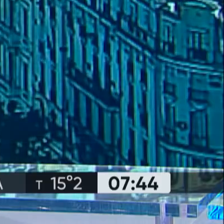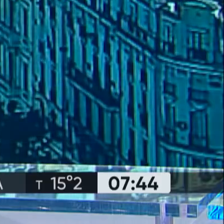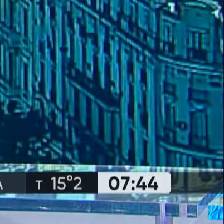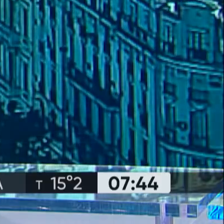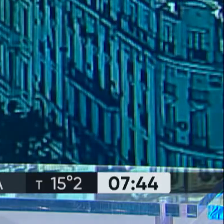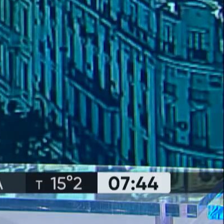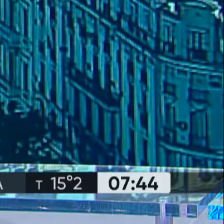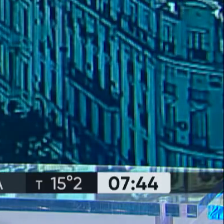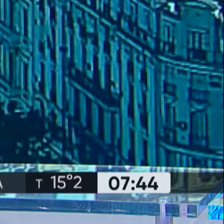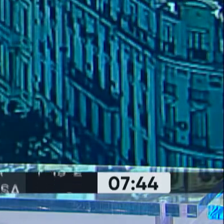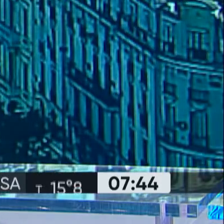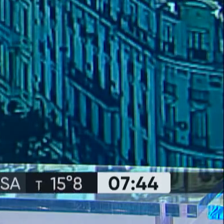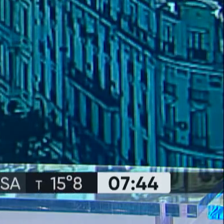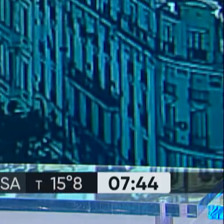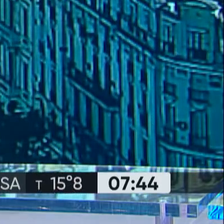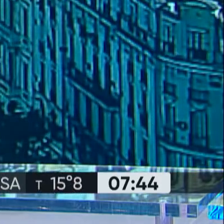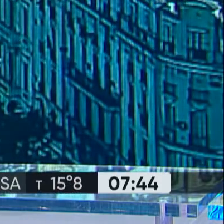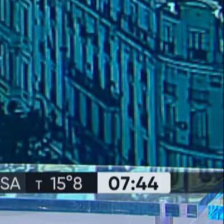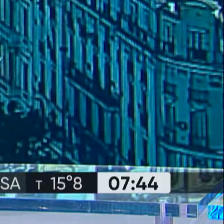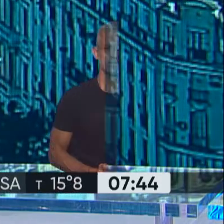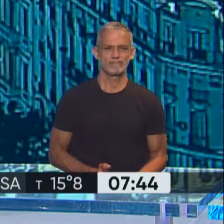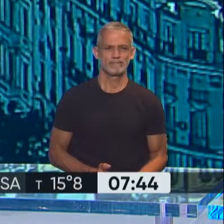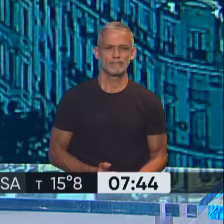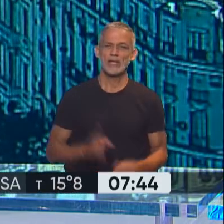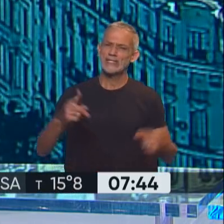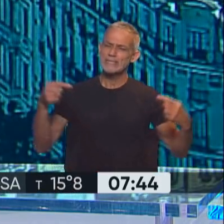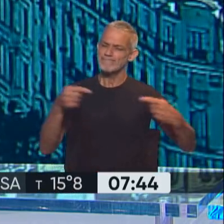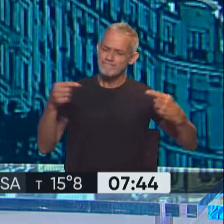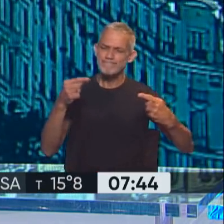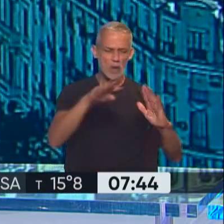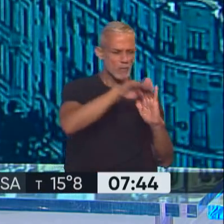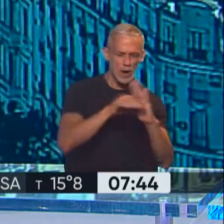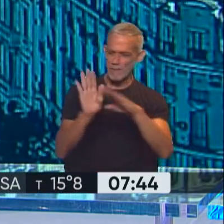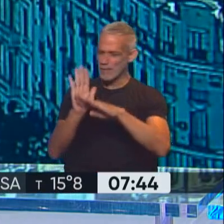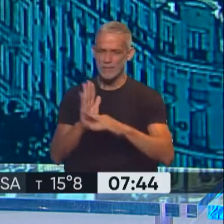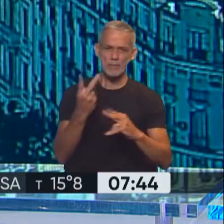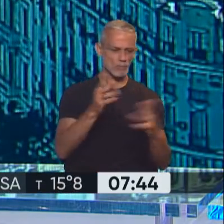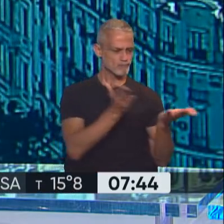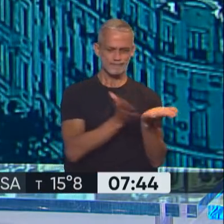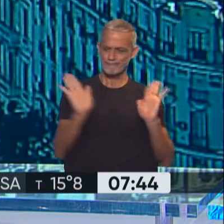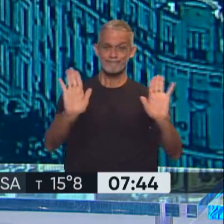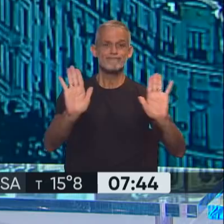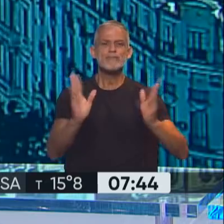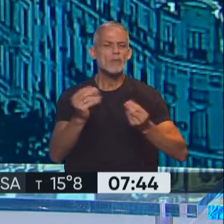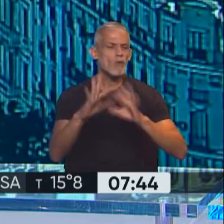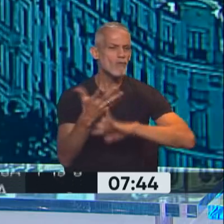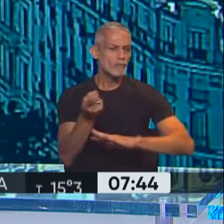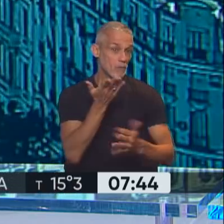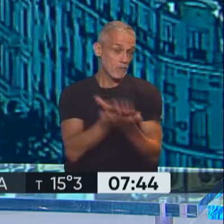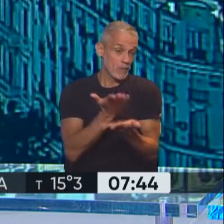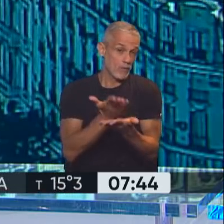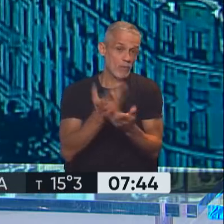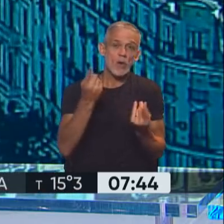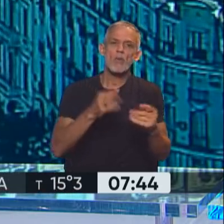y allí está la controversia no lo ha planteado el propio ministro guzmán los dos programas en pugna los dos modelos en pugna el modelo que propone